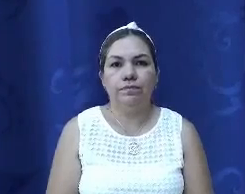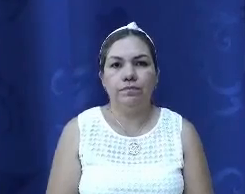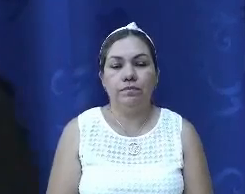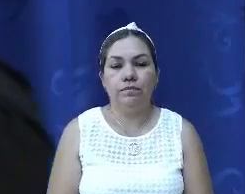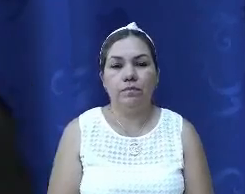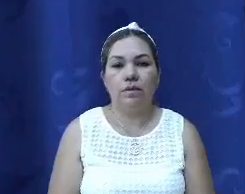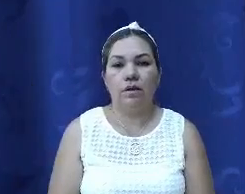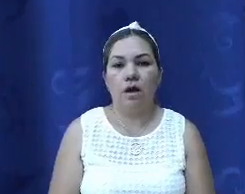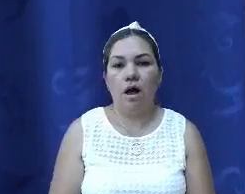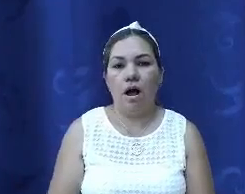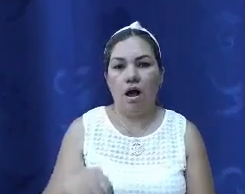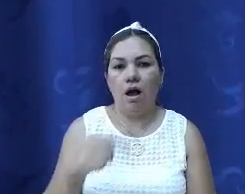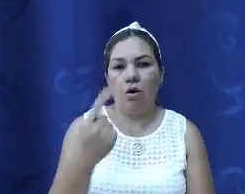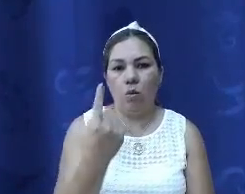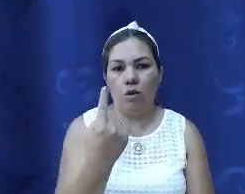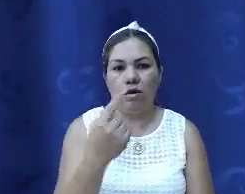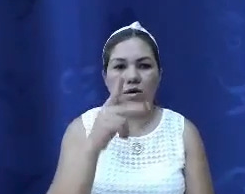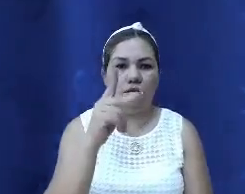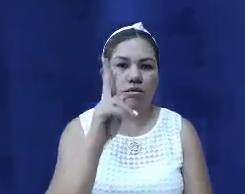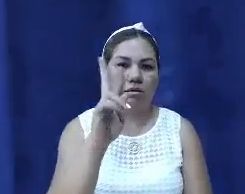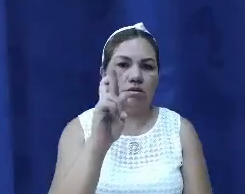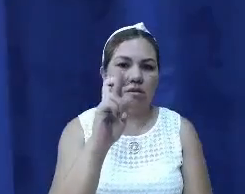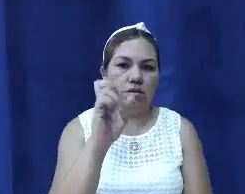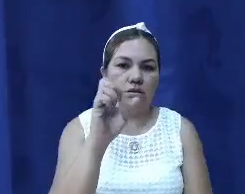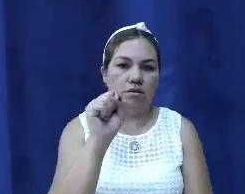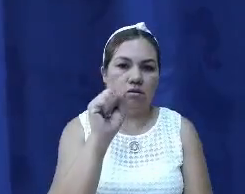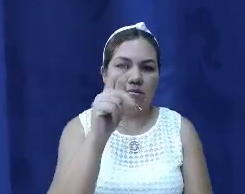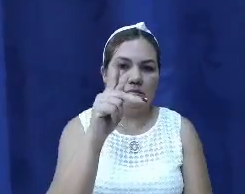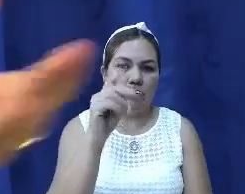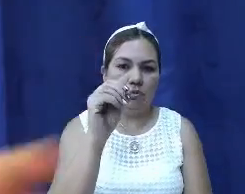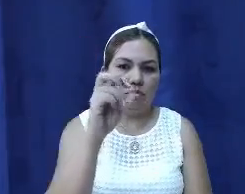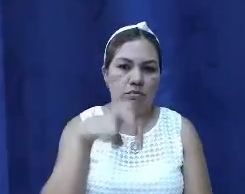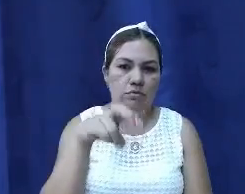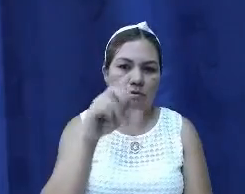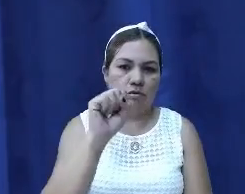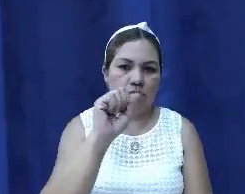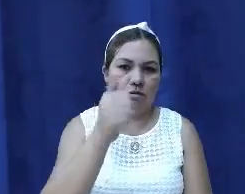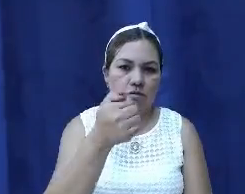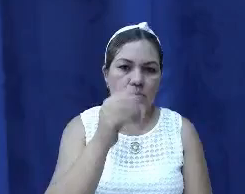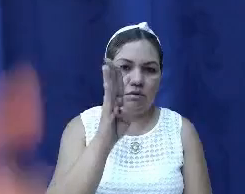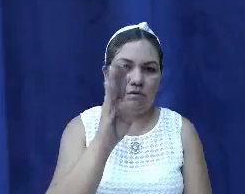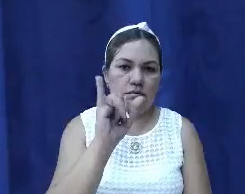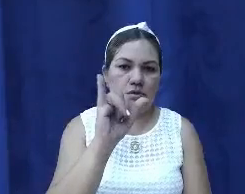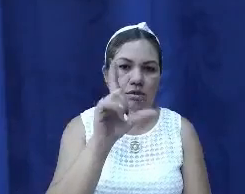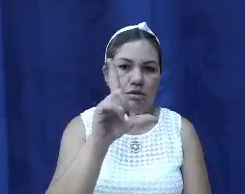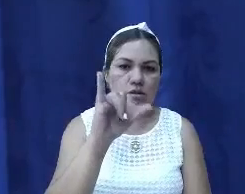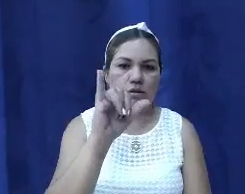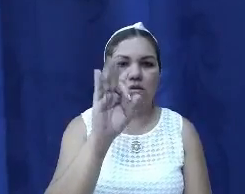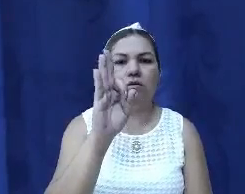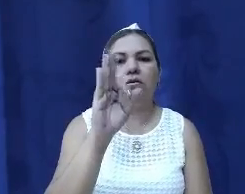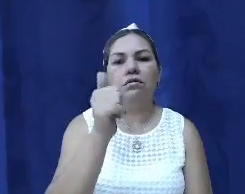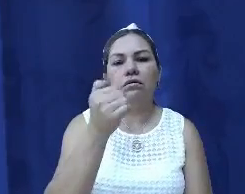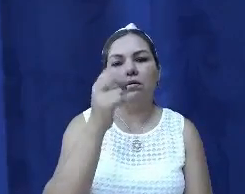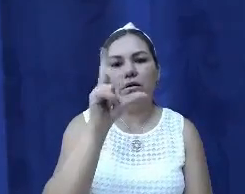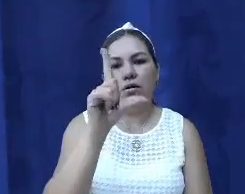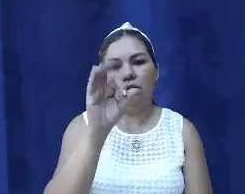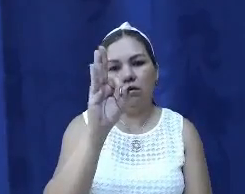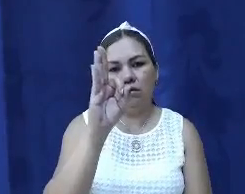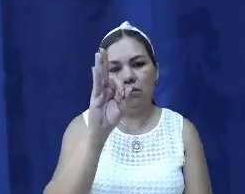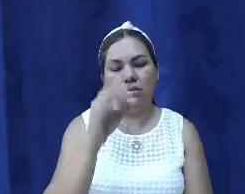Entonces hay una responsabilidad de parte de usted de entender los tiempos que estamos. Diga conmigo, como los días de Noé.